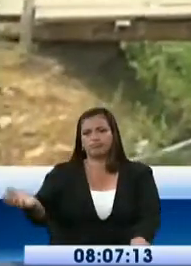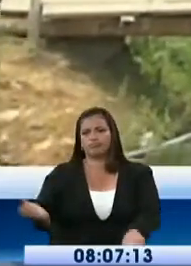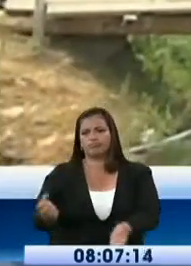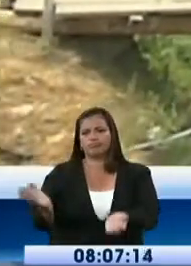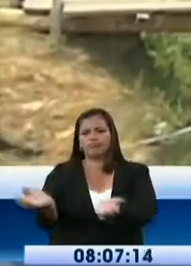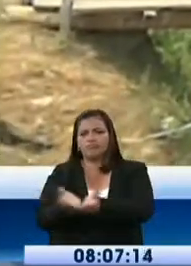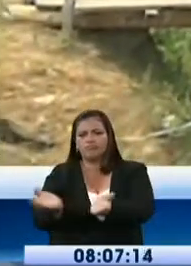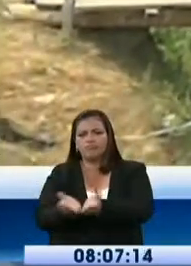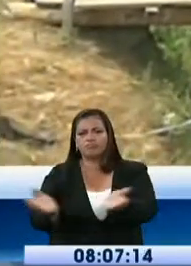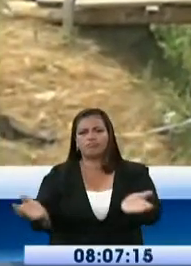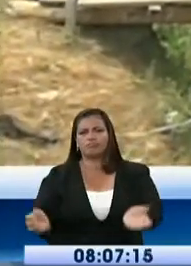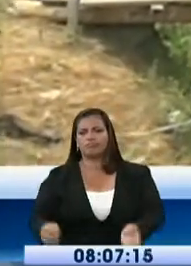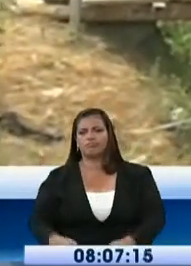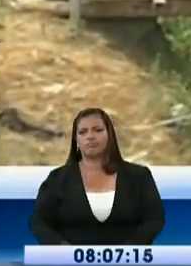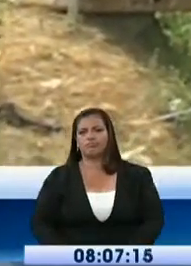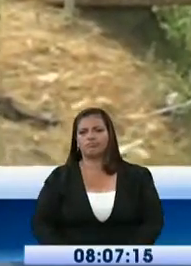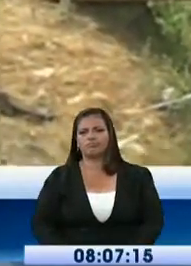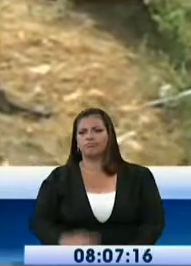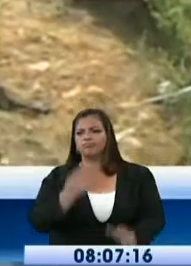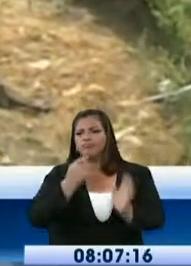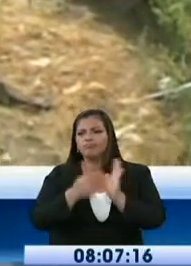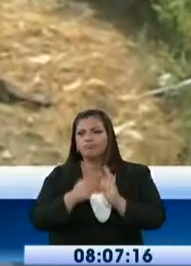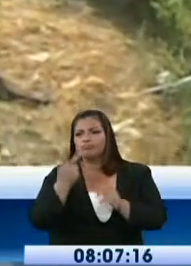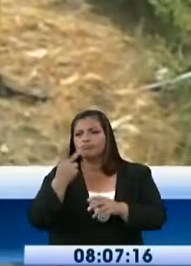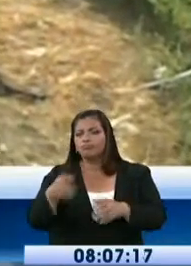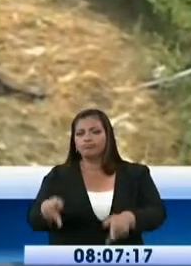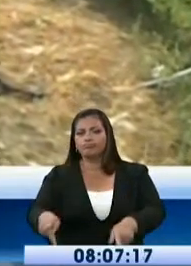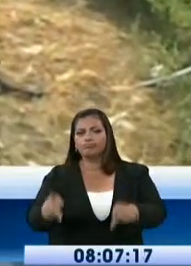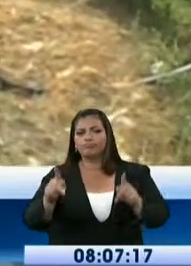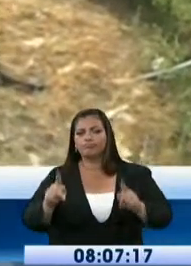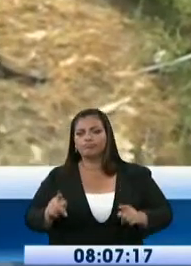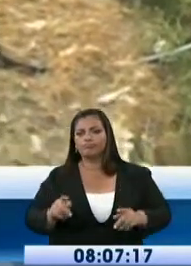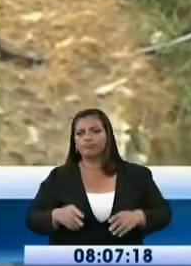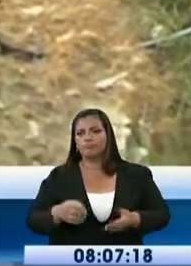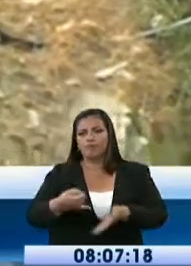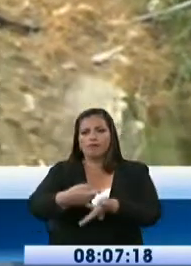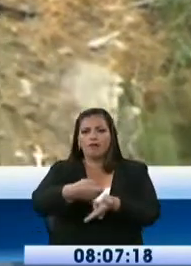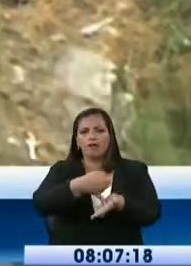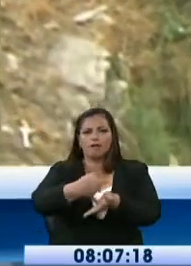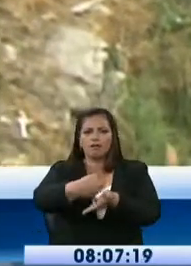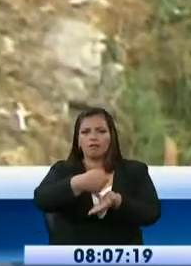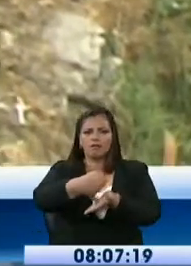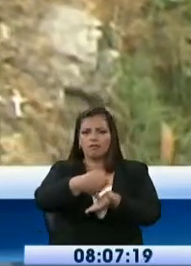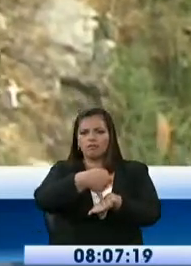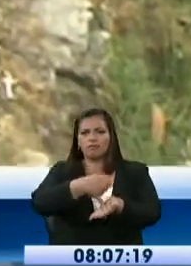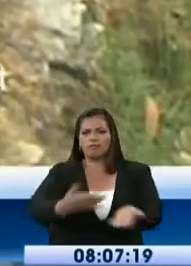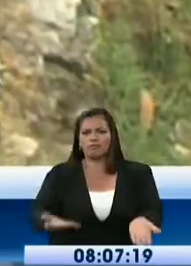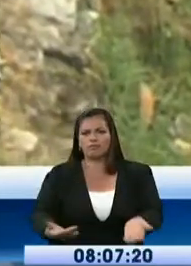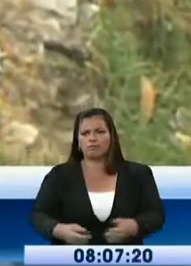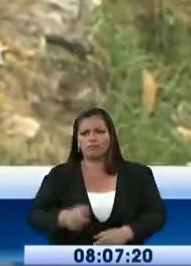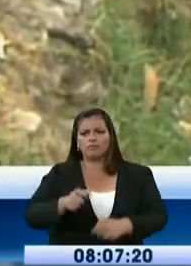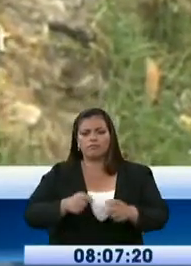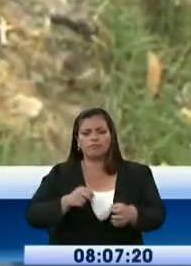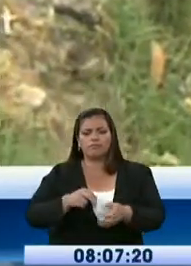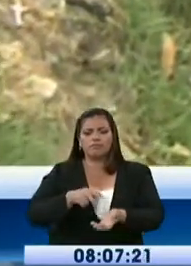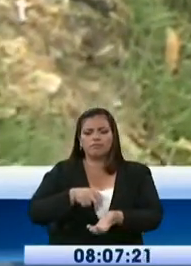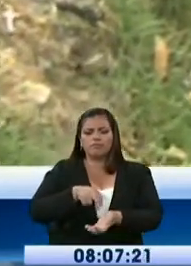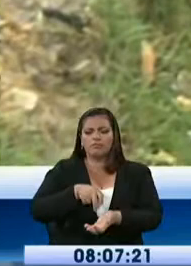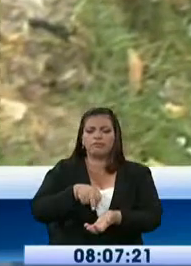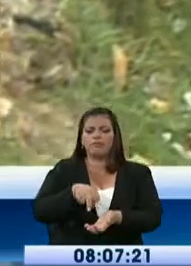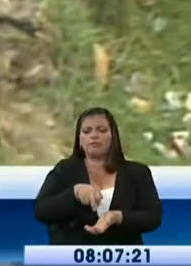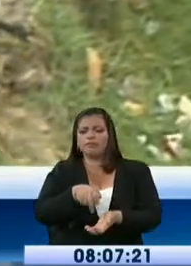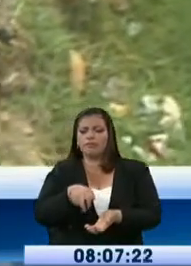basura, vemos, por ejemplo, los puentes que hay aquí, endebles puentes que hay para que las personas